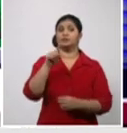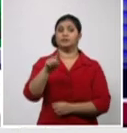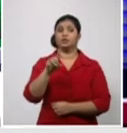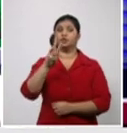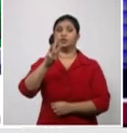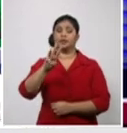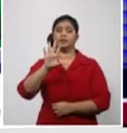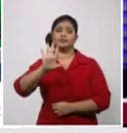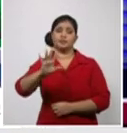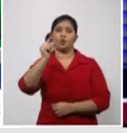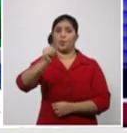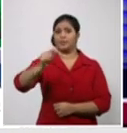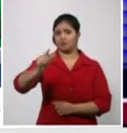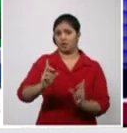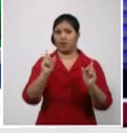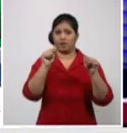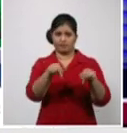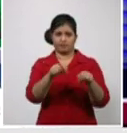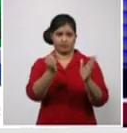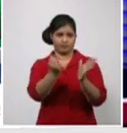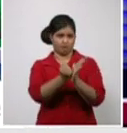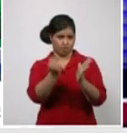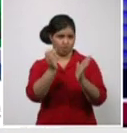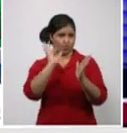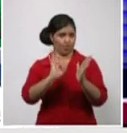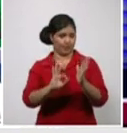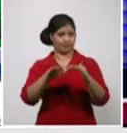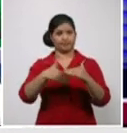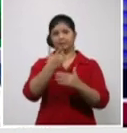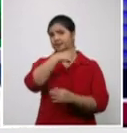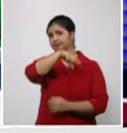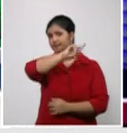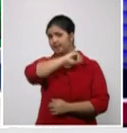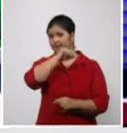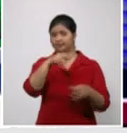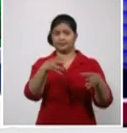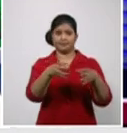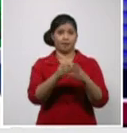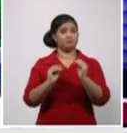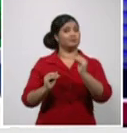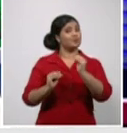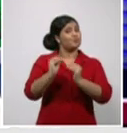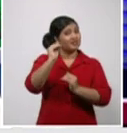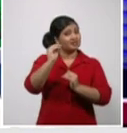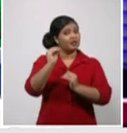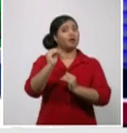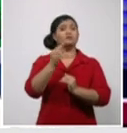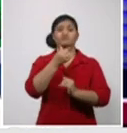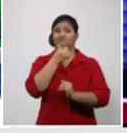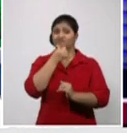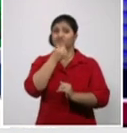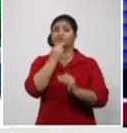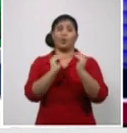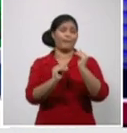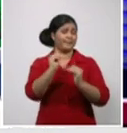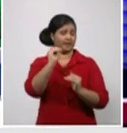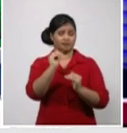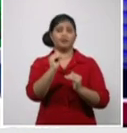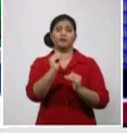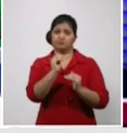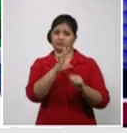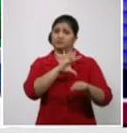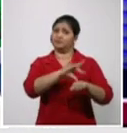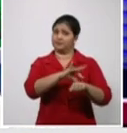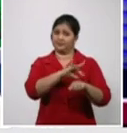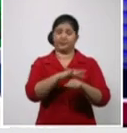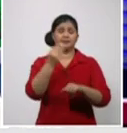135 personas se diagnosticaron ayer, cifra elevada, sobre todo teniendo en cuenta los riesgos